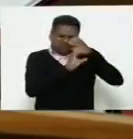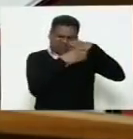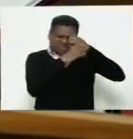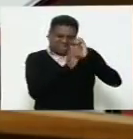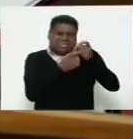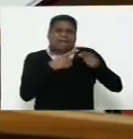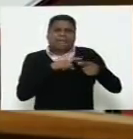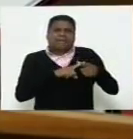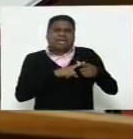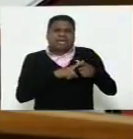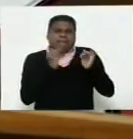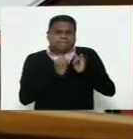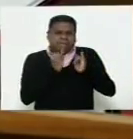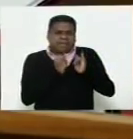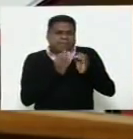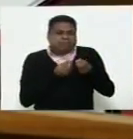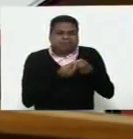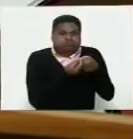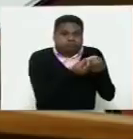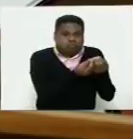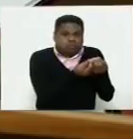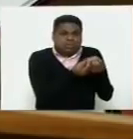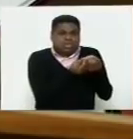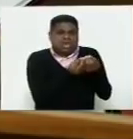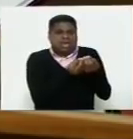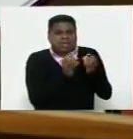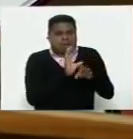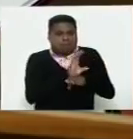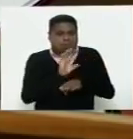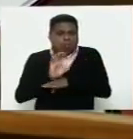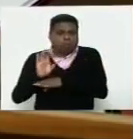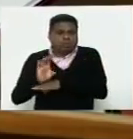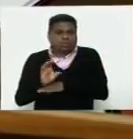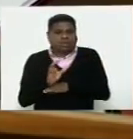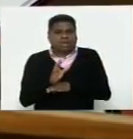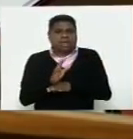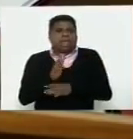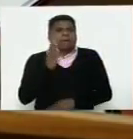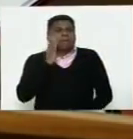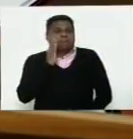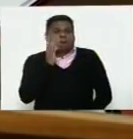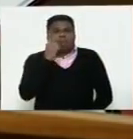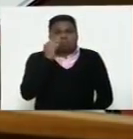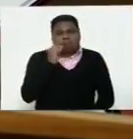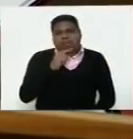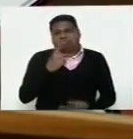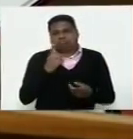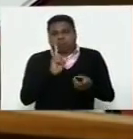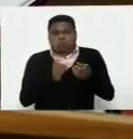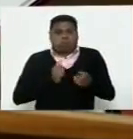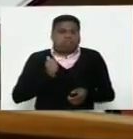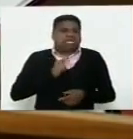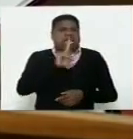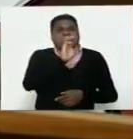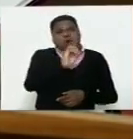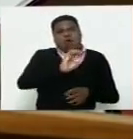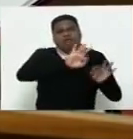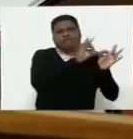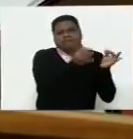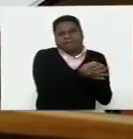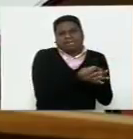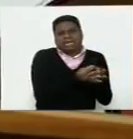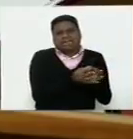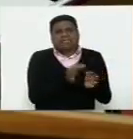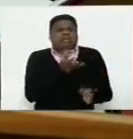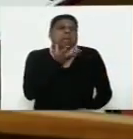recién nacidas tienen derecho a ser acompañados por su madre y padre o alguna otra persona designada por la madre, en el caso que ésta no